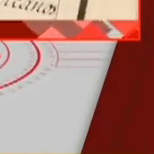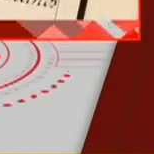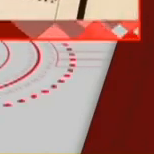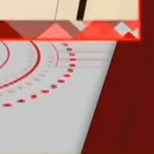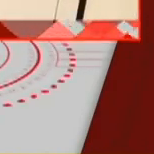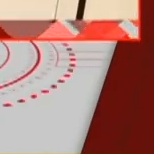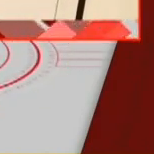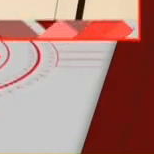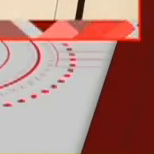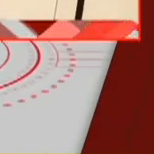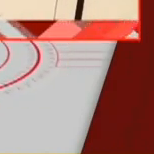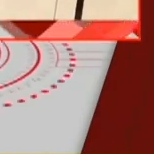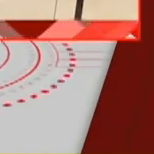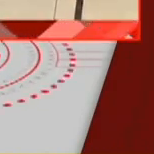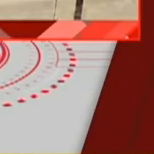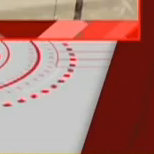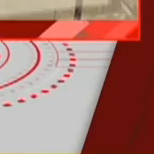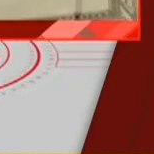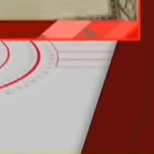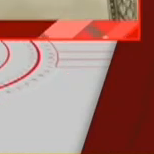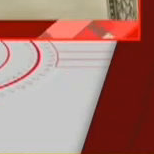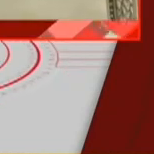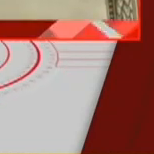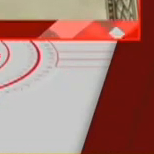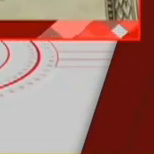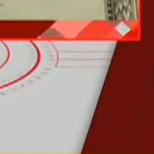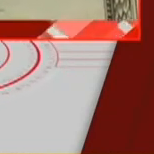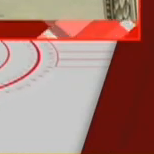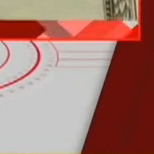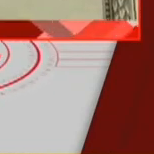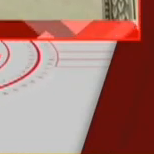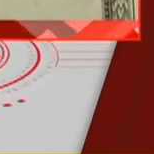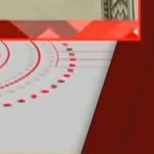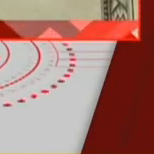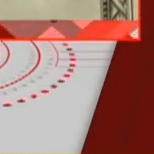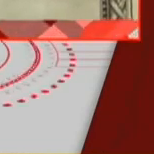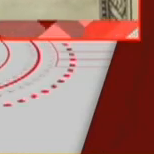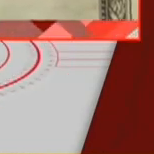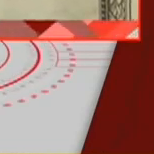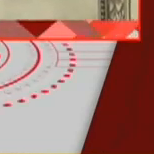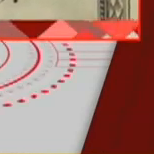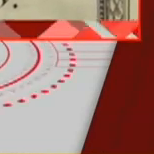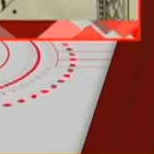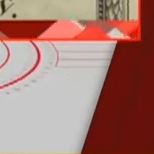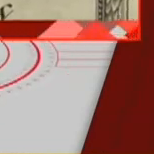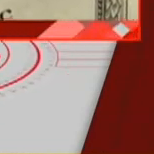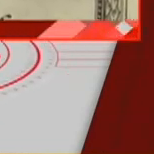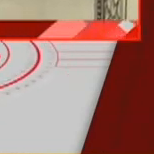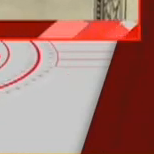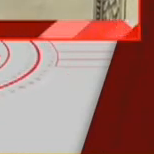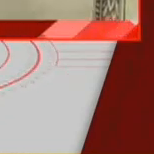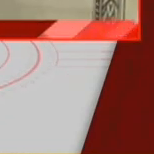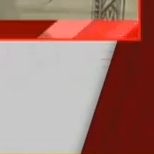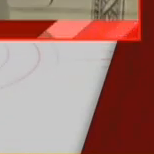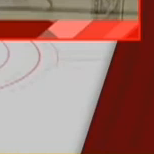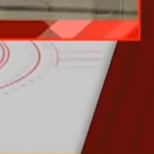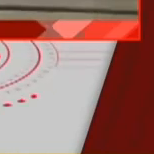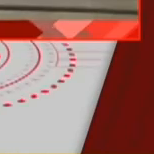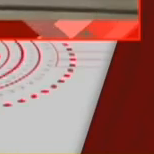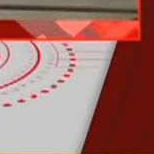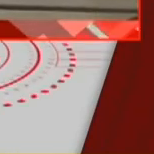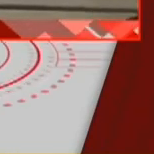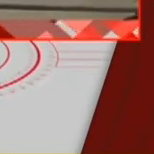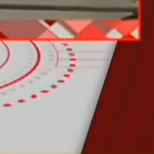archivo ha tenido esta tarea, pues, de servir al público. Claro. Y a partir del